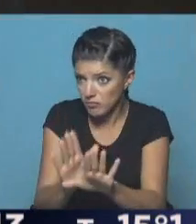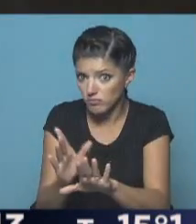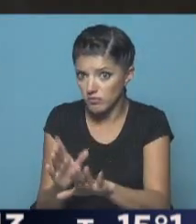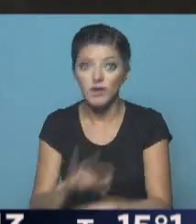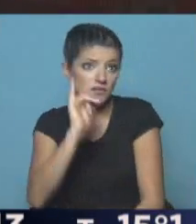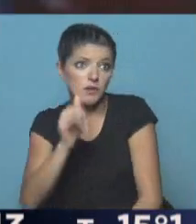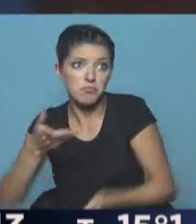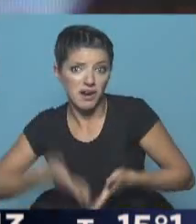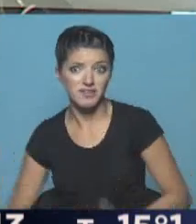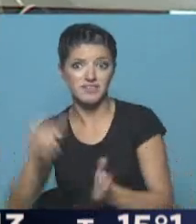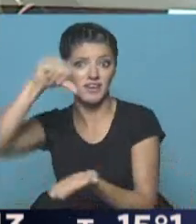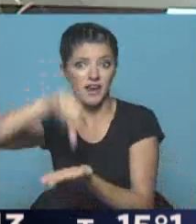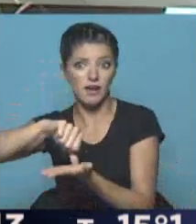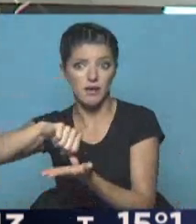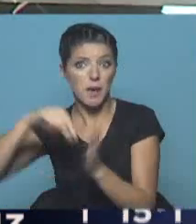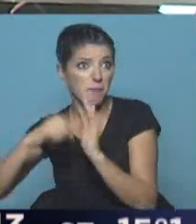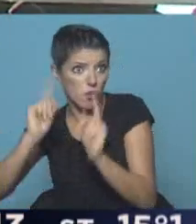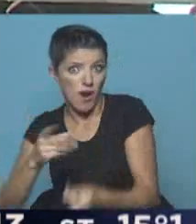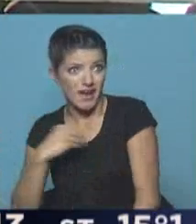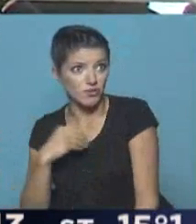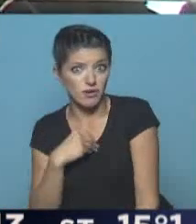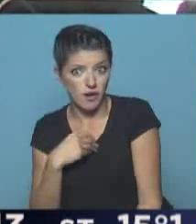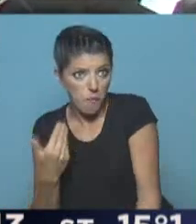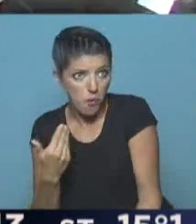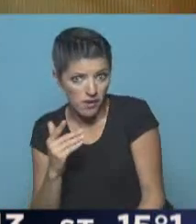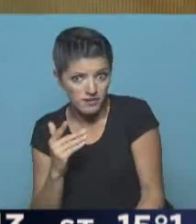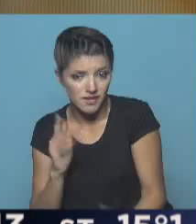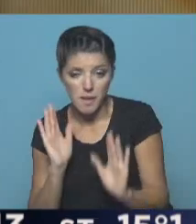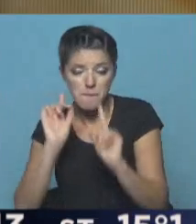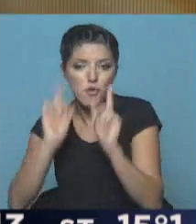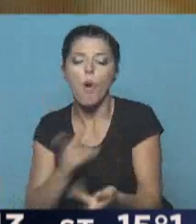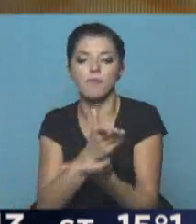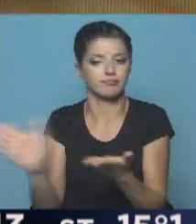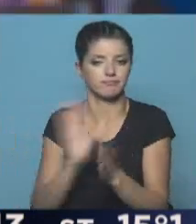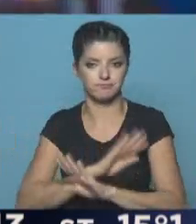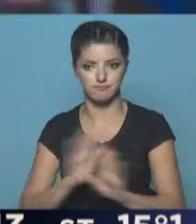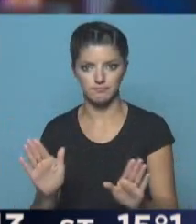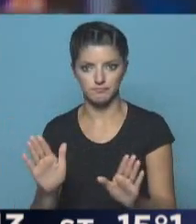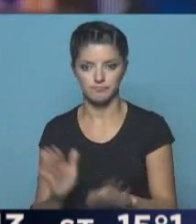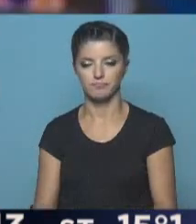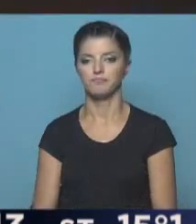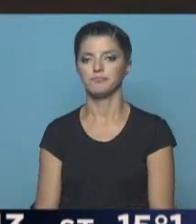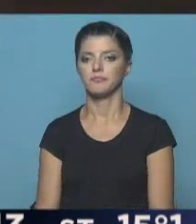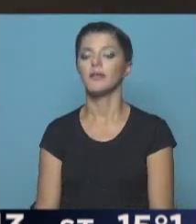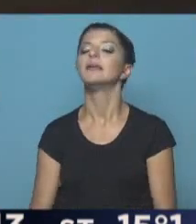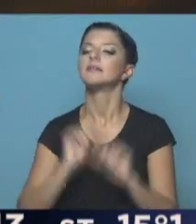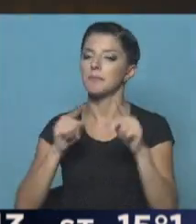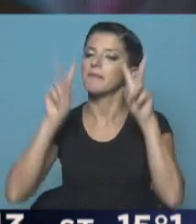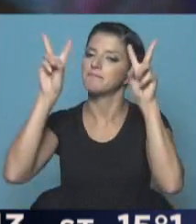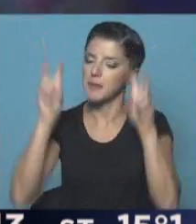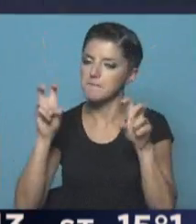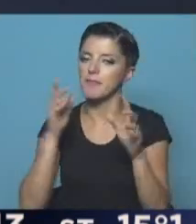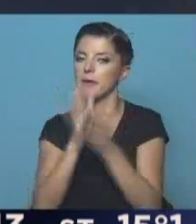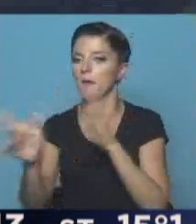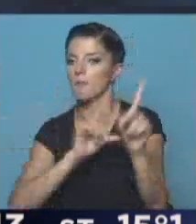sos iraní, pero podés ser cristiana, no tiene nada que ver. Esto es lo que se ha puesto. Y el tema de los refugiados, que